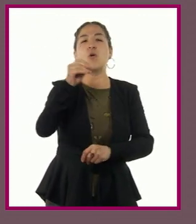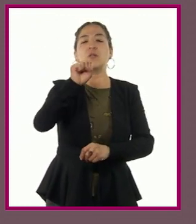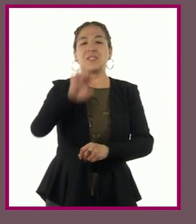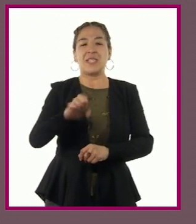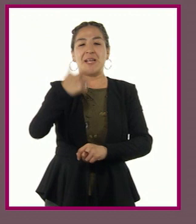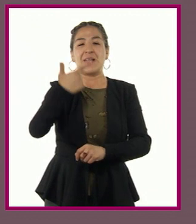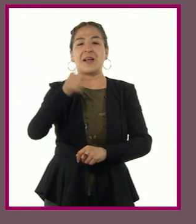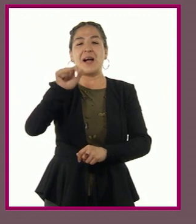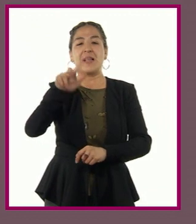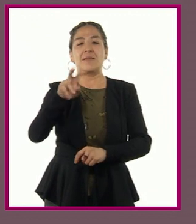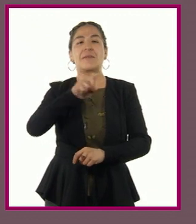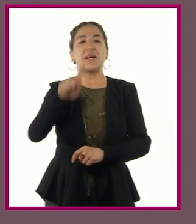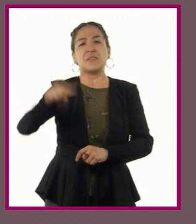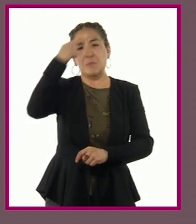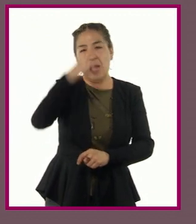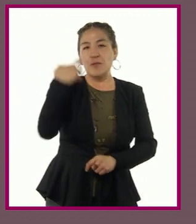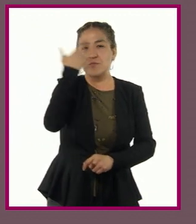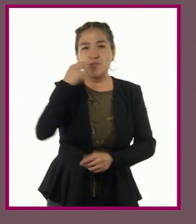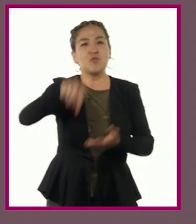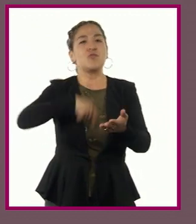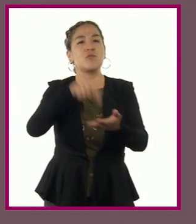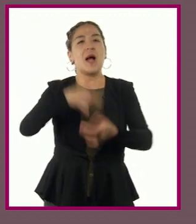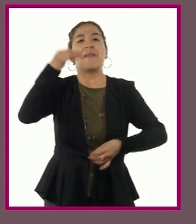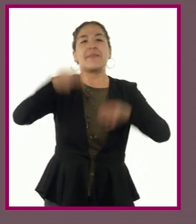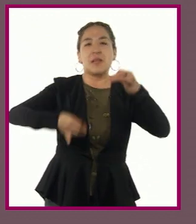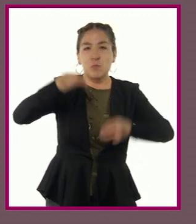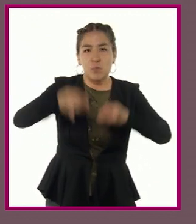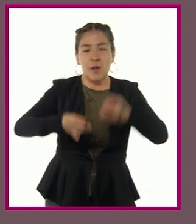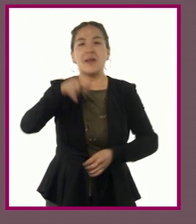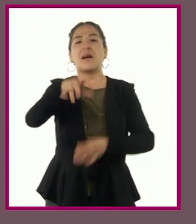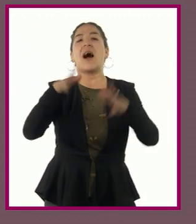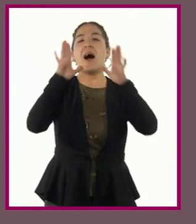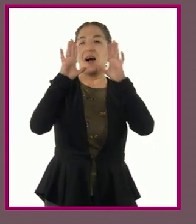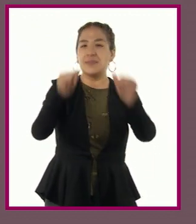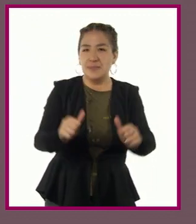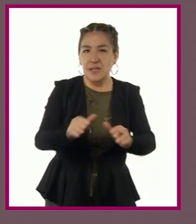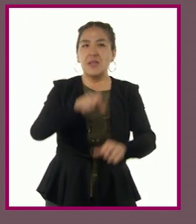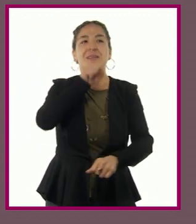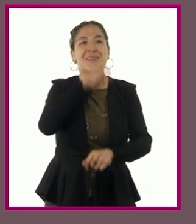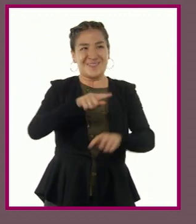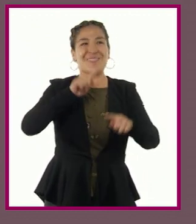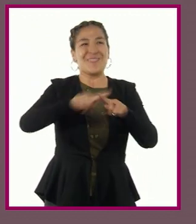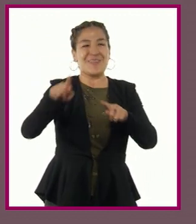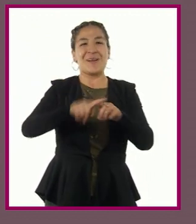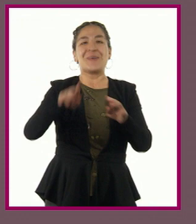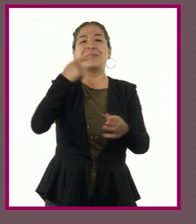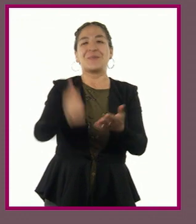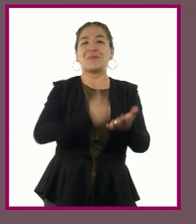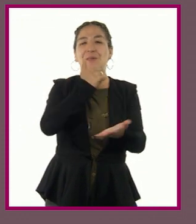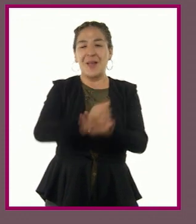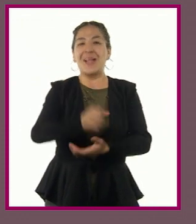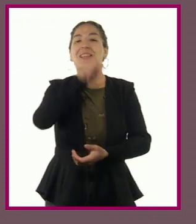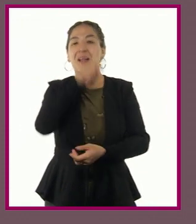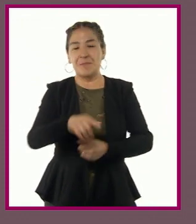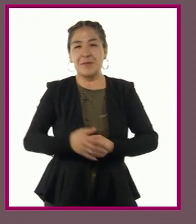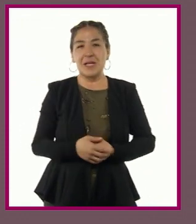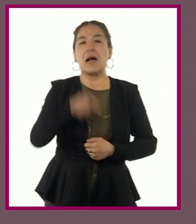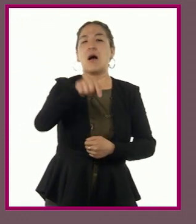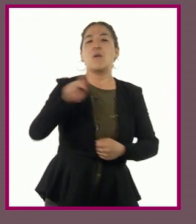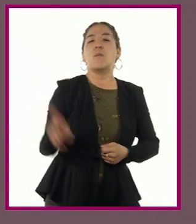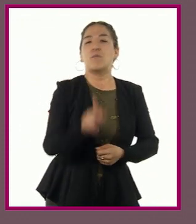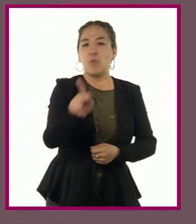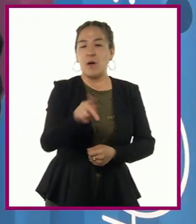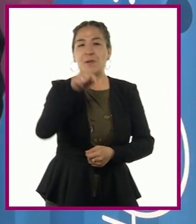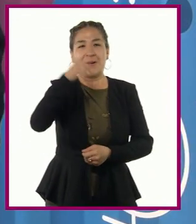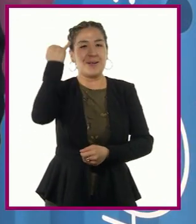para que revisara los tribunales de justicia, la Real Hacienda, las finanzas de las ciudades e incluso las de los pueblos